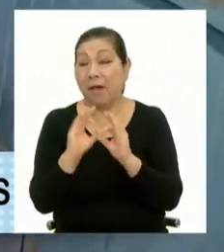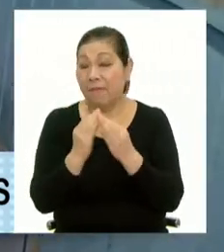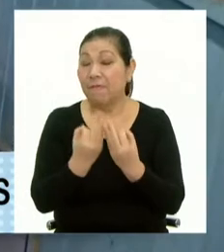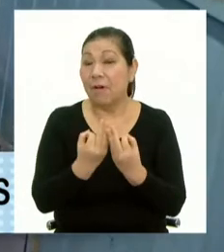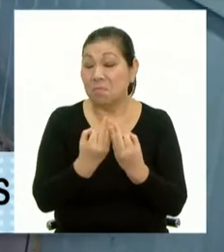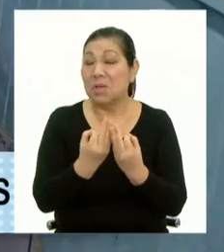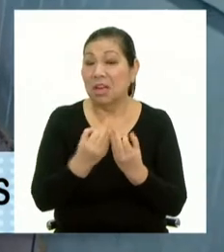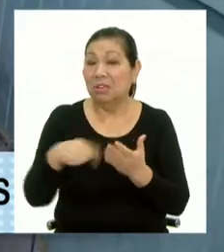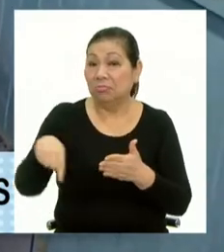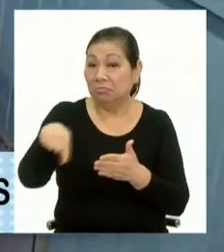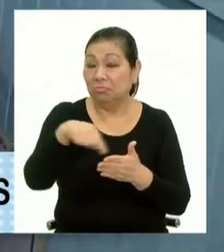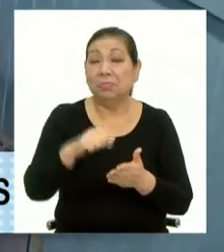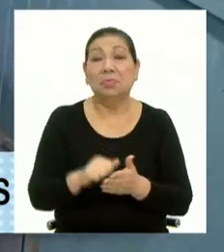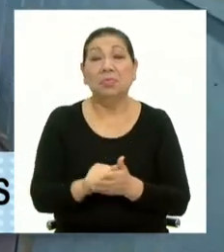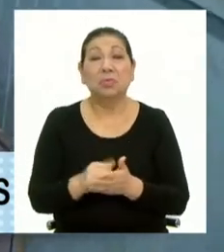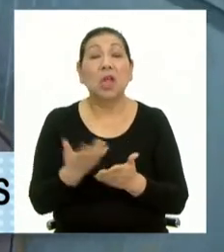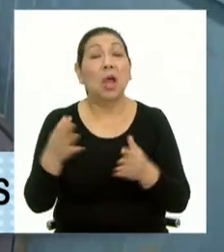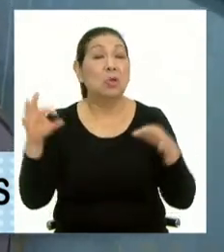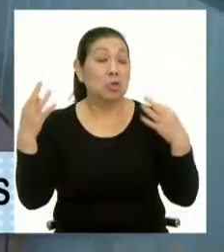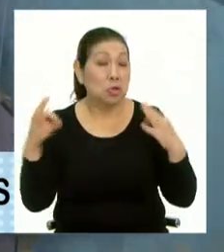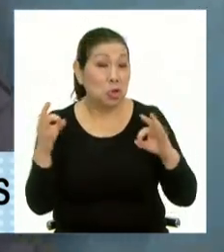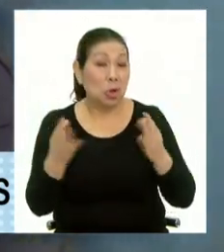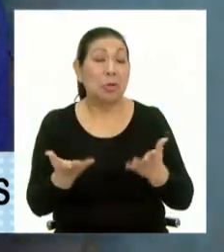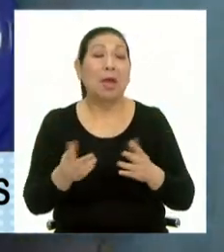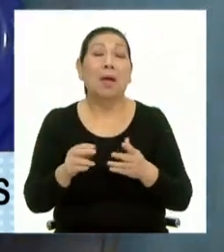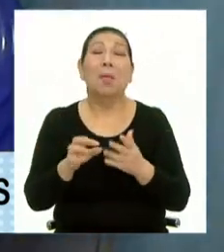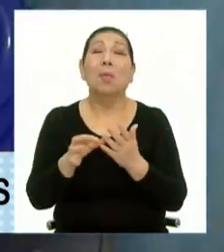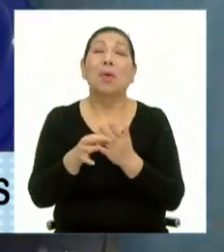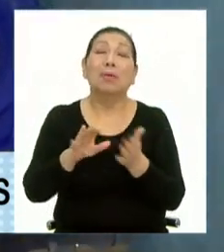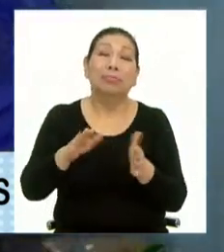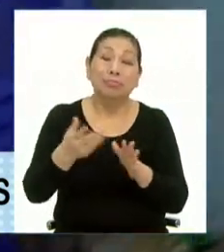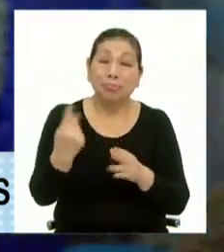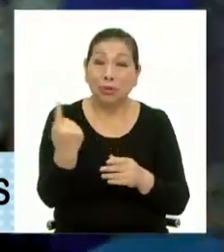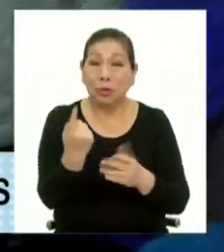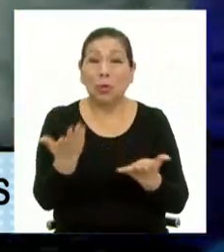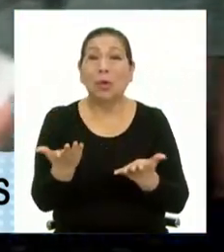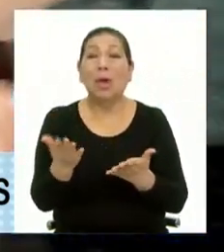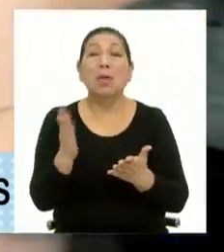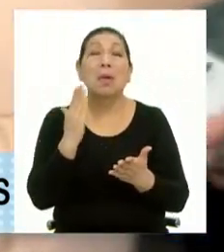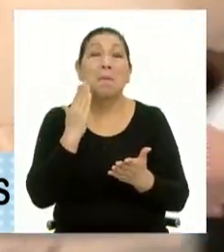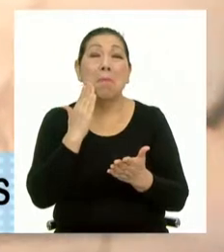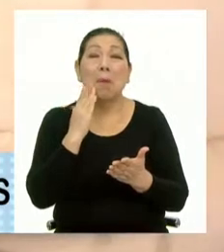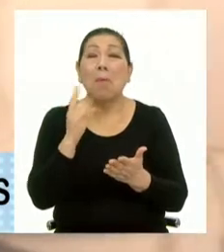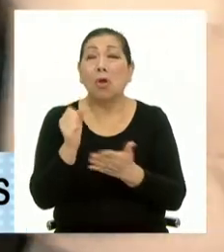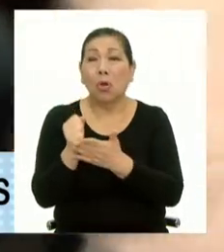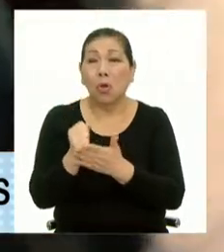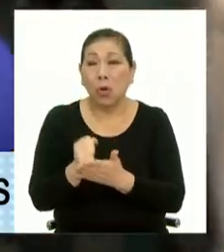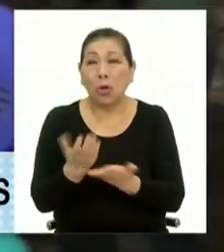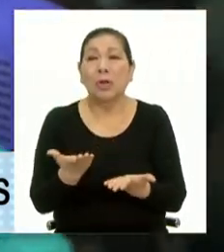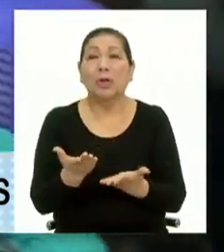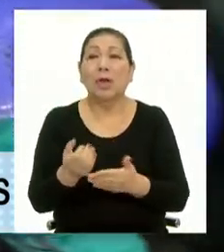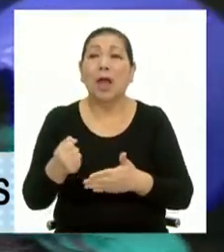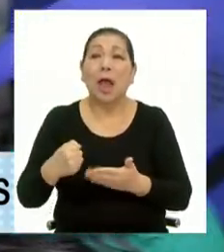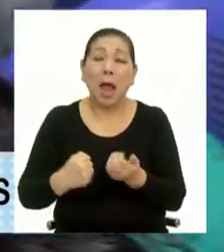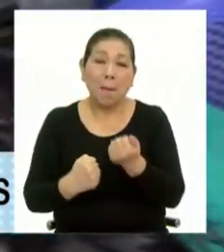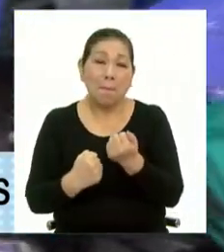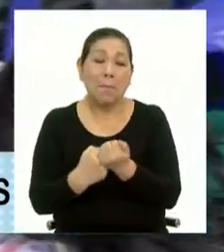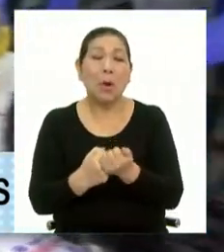y hay solteras, viudas. En casa hay una mamita que nos ayuda de nuestra olla